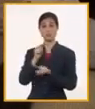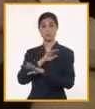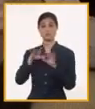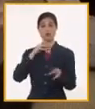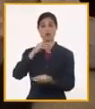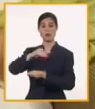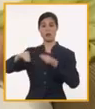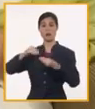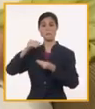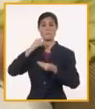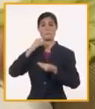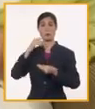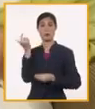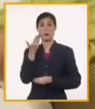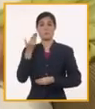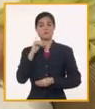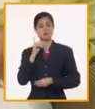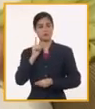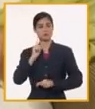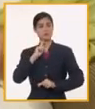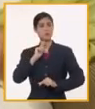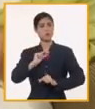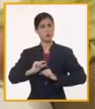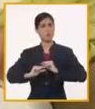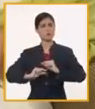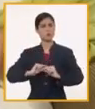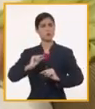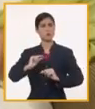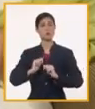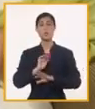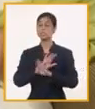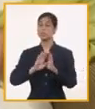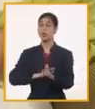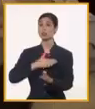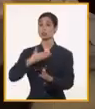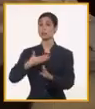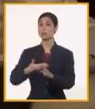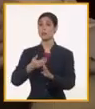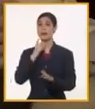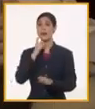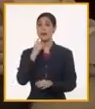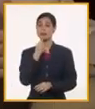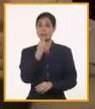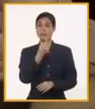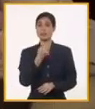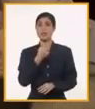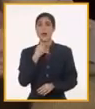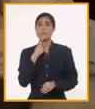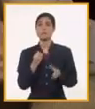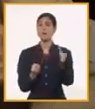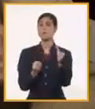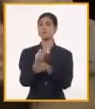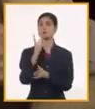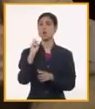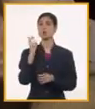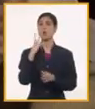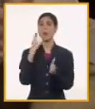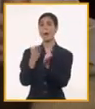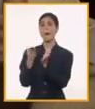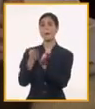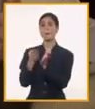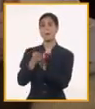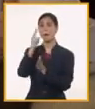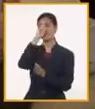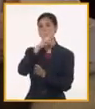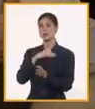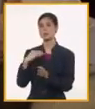poco. Pero también se crean 2 nuevas escuelas de medicina. No, eso estaba en el plan. En la parte